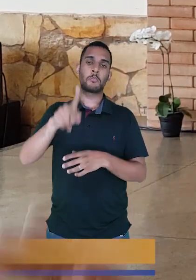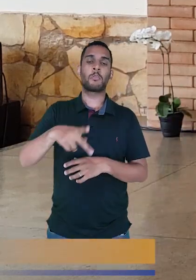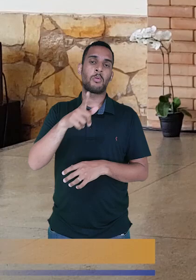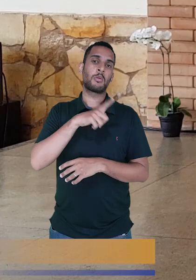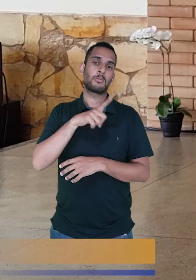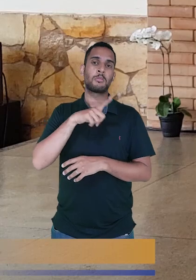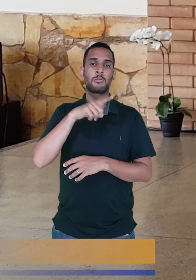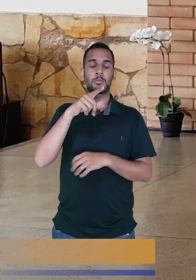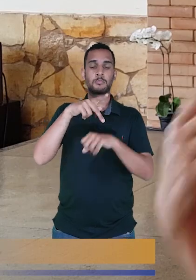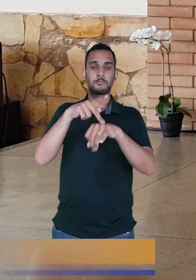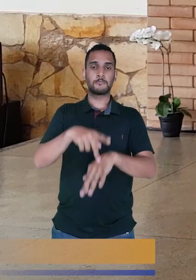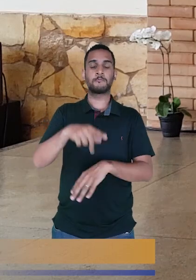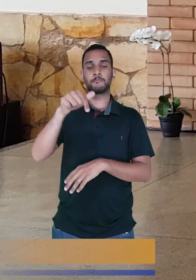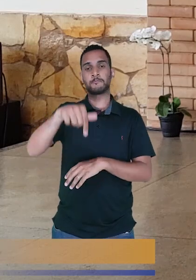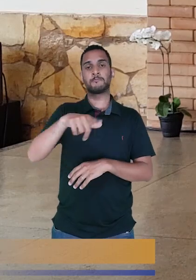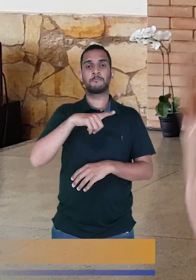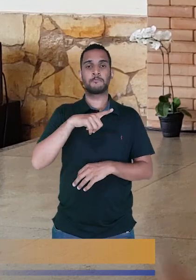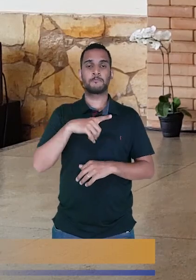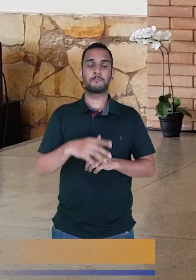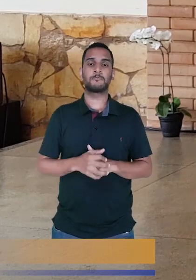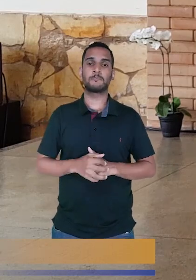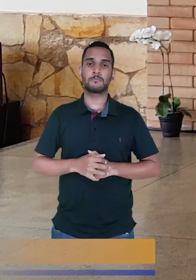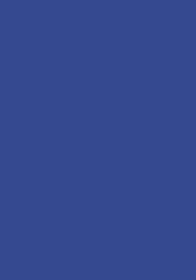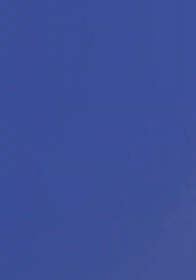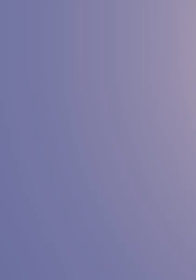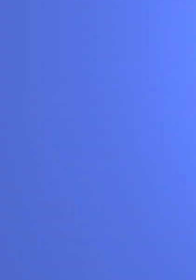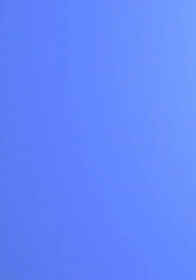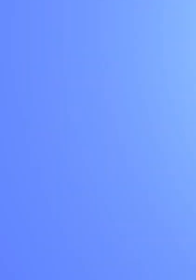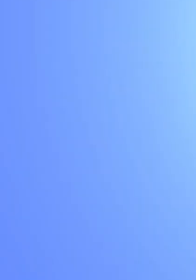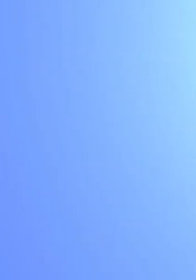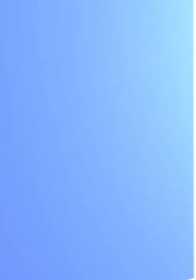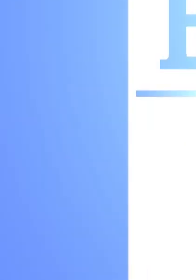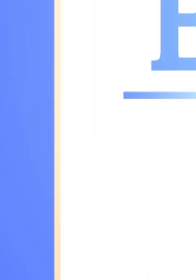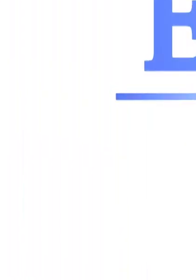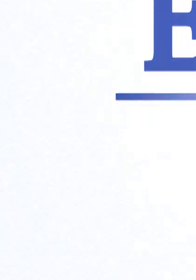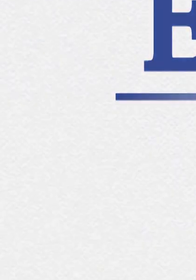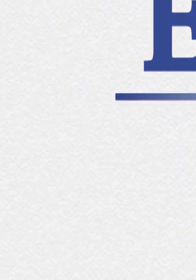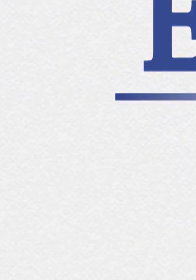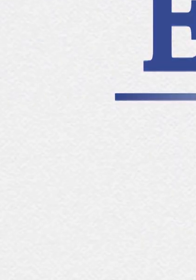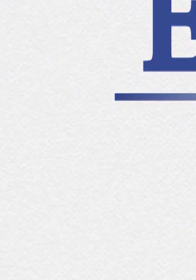em movimentos, em pastorais que a paróquia oferece.